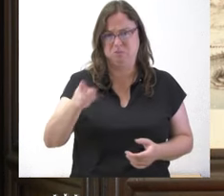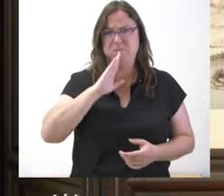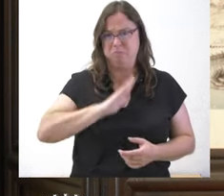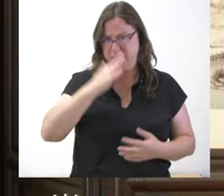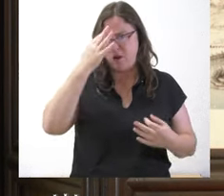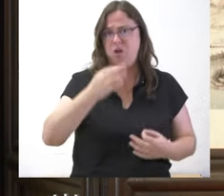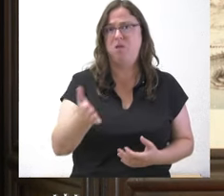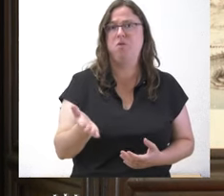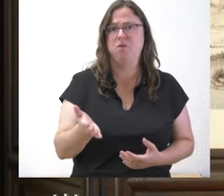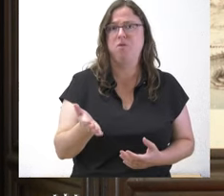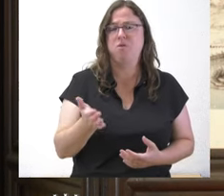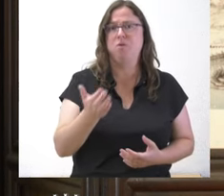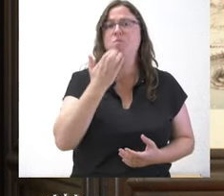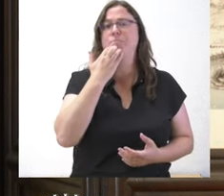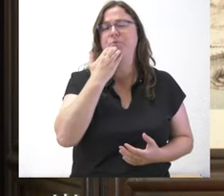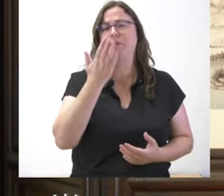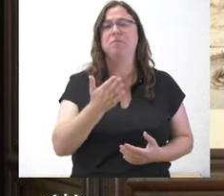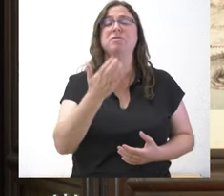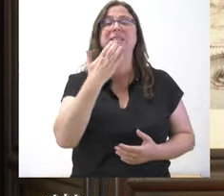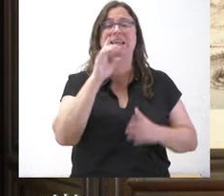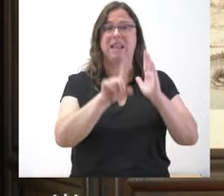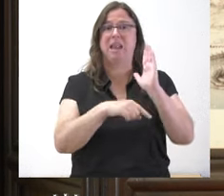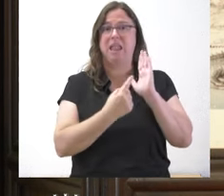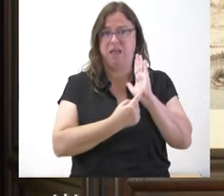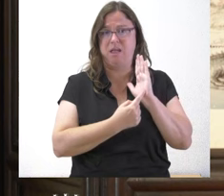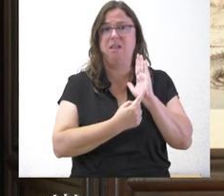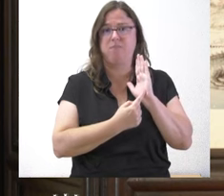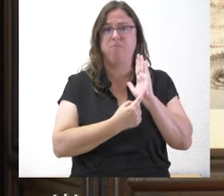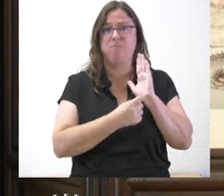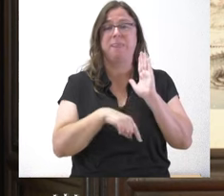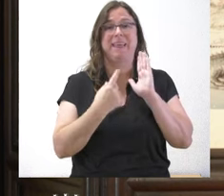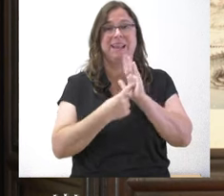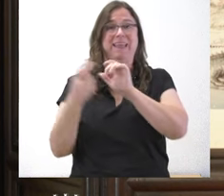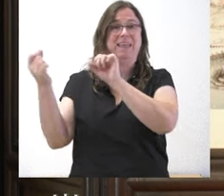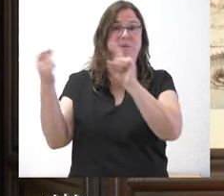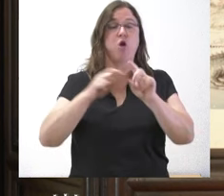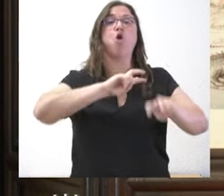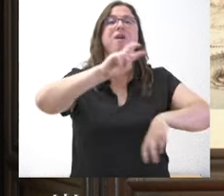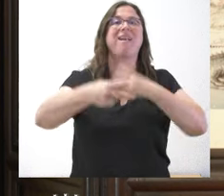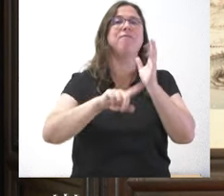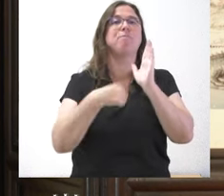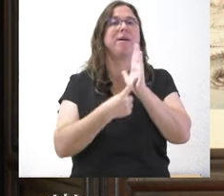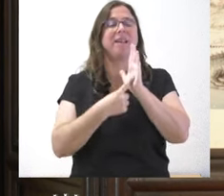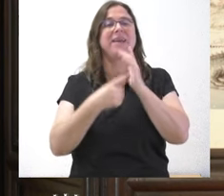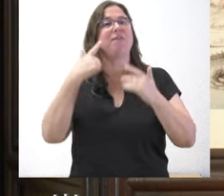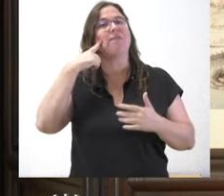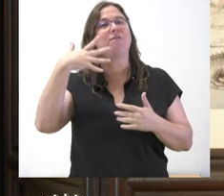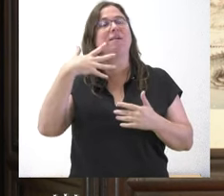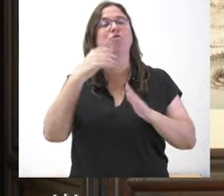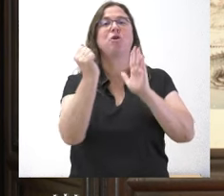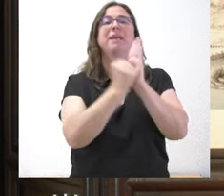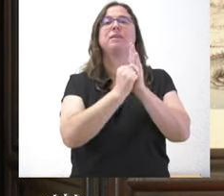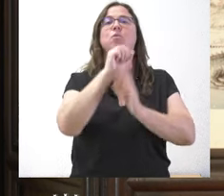razonable que en la ley de inmigración la reforma de la ley de inmigración en el famoso artículo